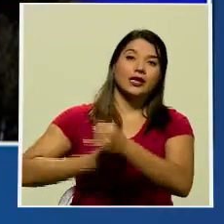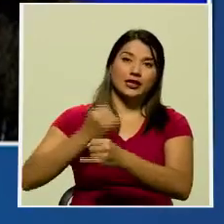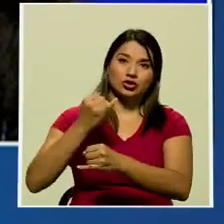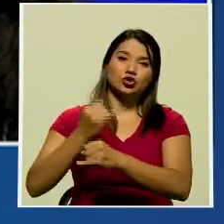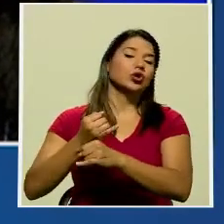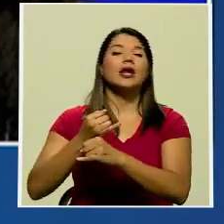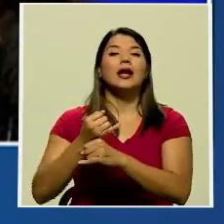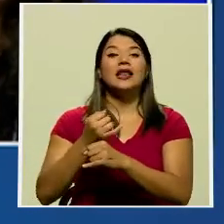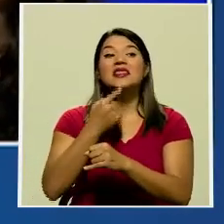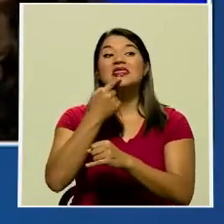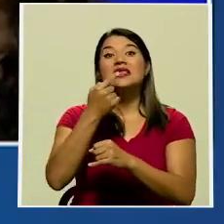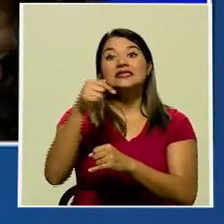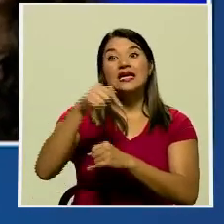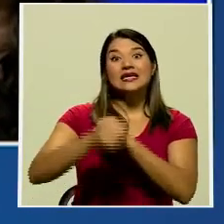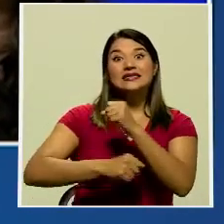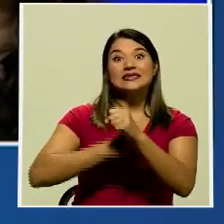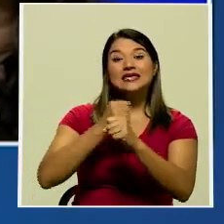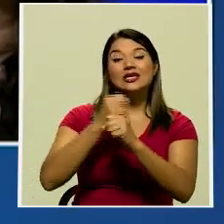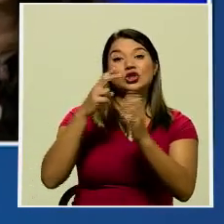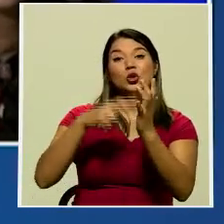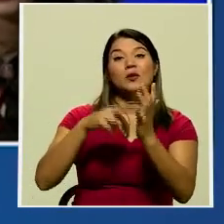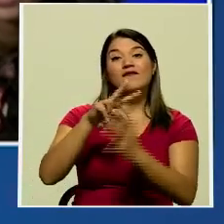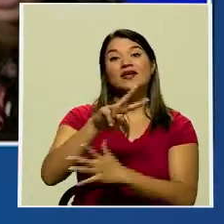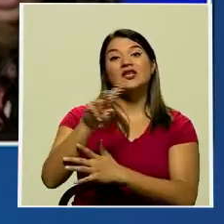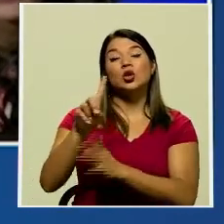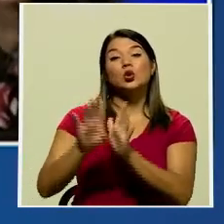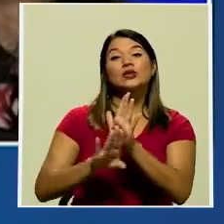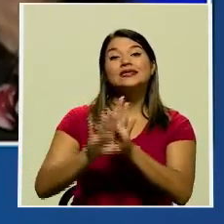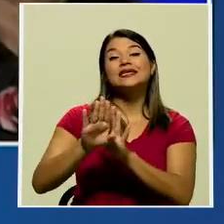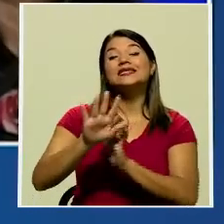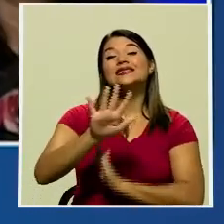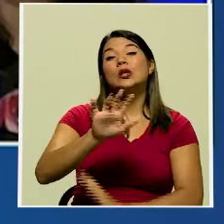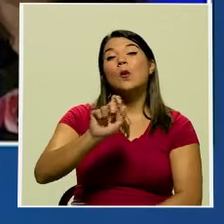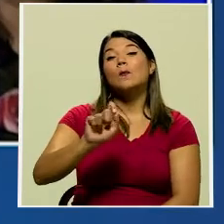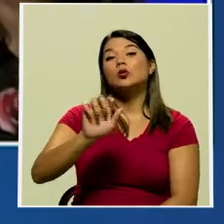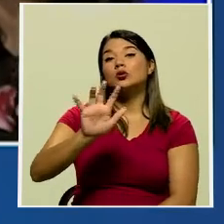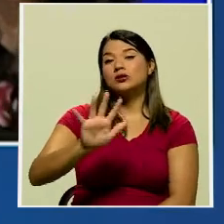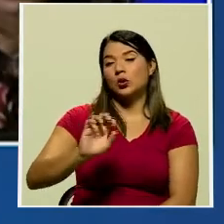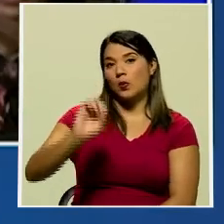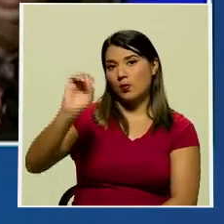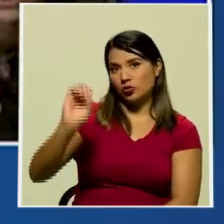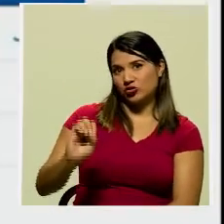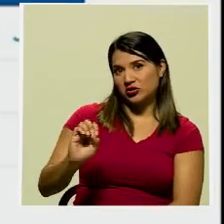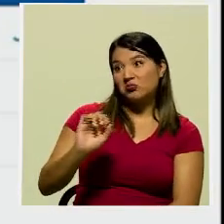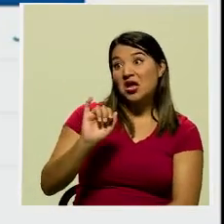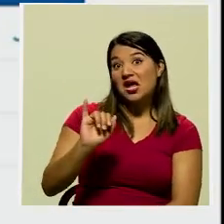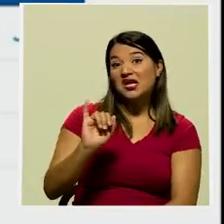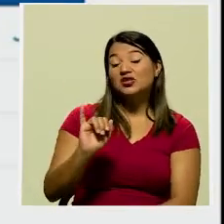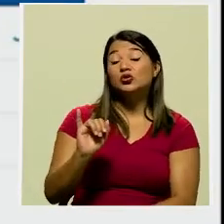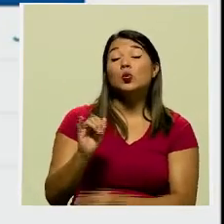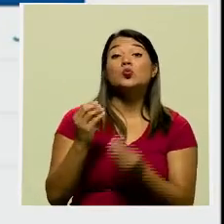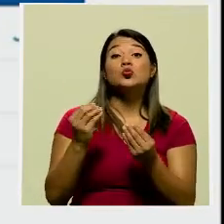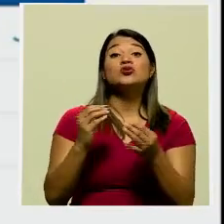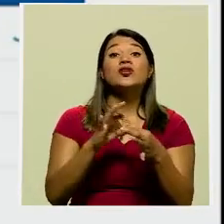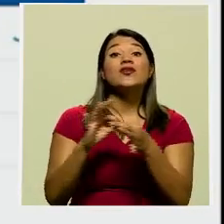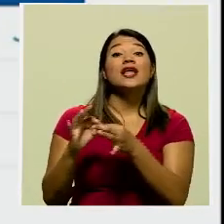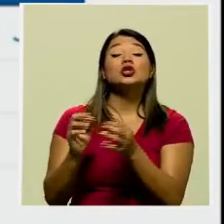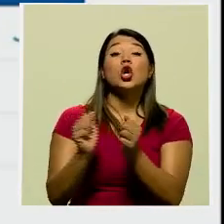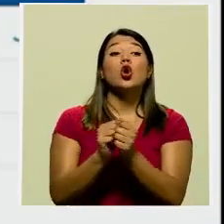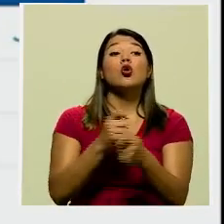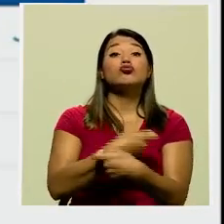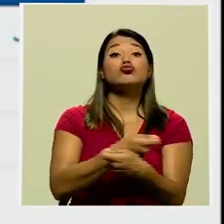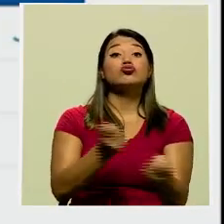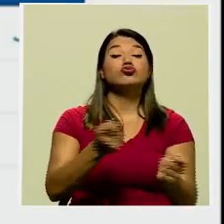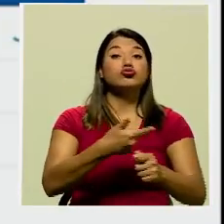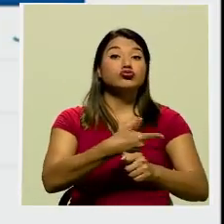en 2021 a 5.5%, motivado por las expectativas por las vacunas contra el coronavirus y el efecto de los